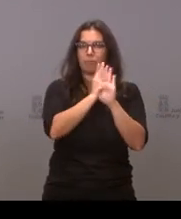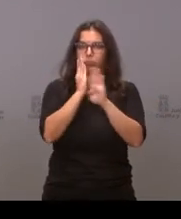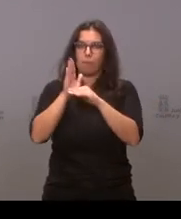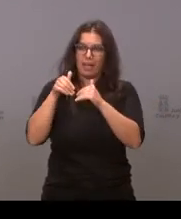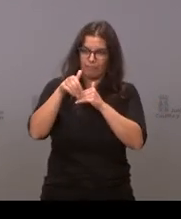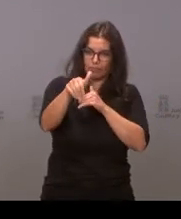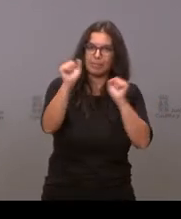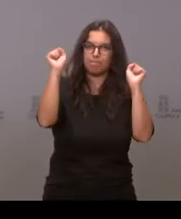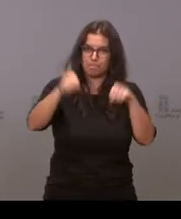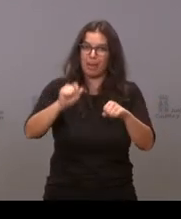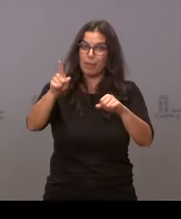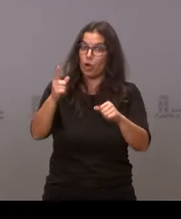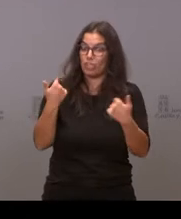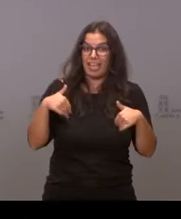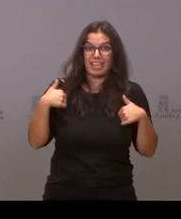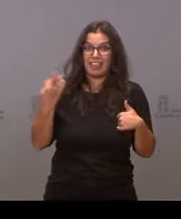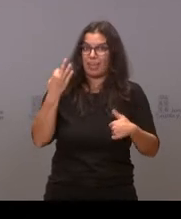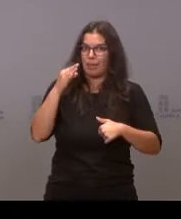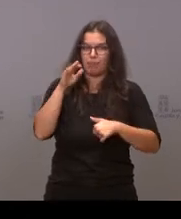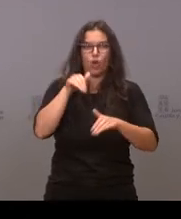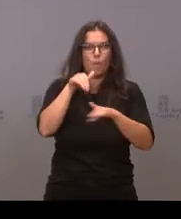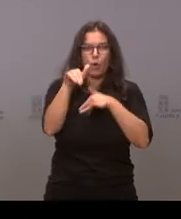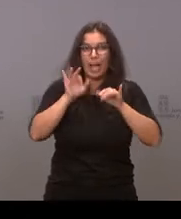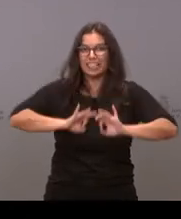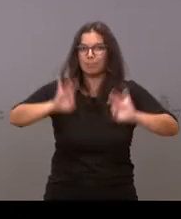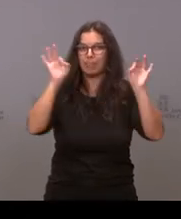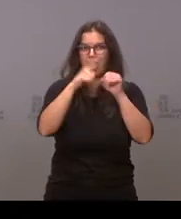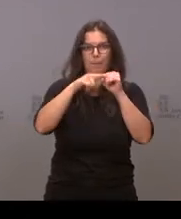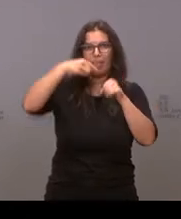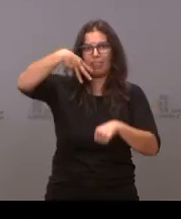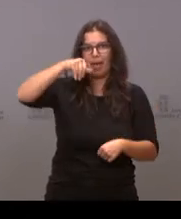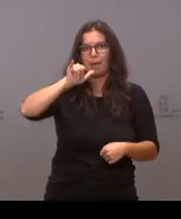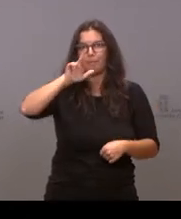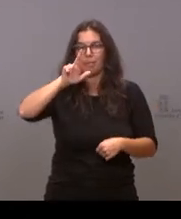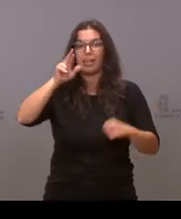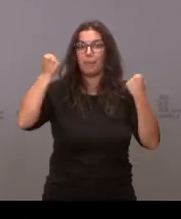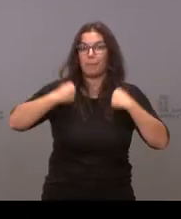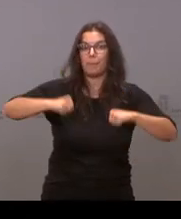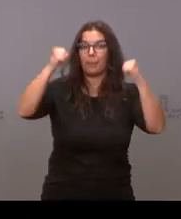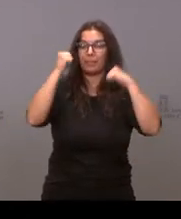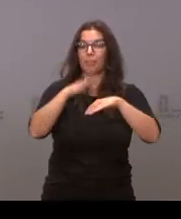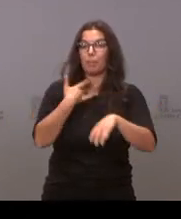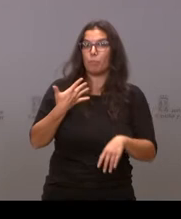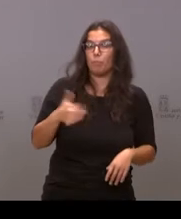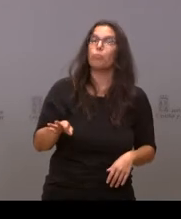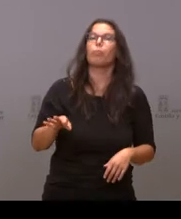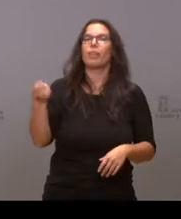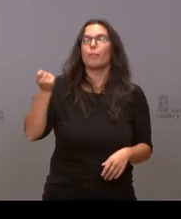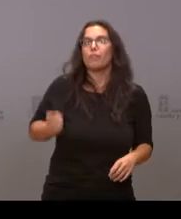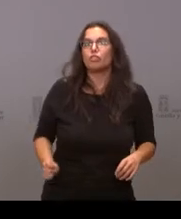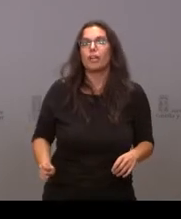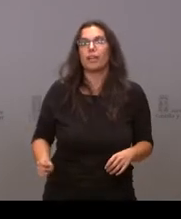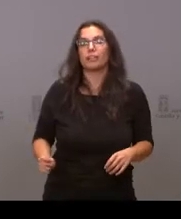plazo que son una convocatoria extraordinaria mira para que se puedan llegar los profesionales